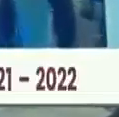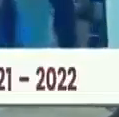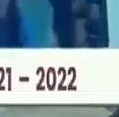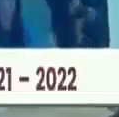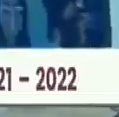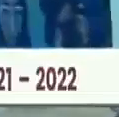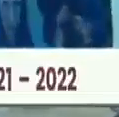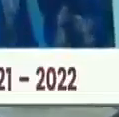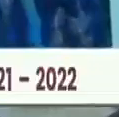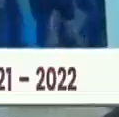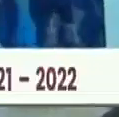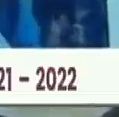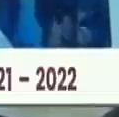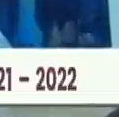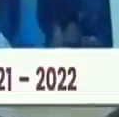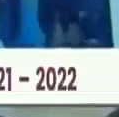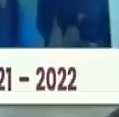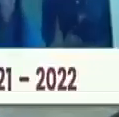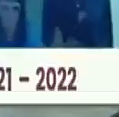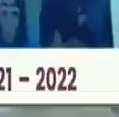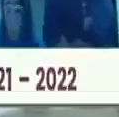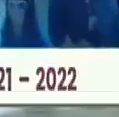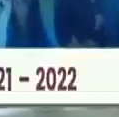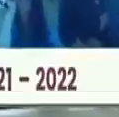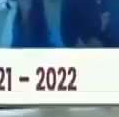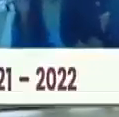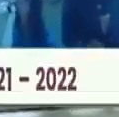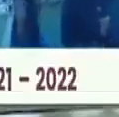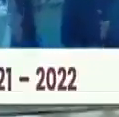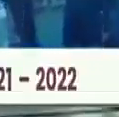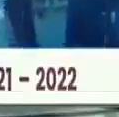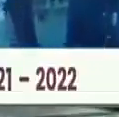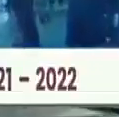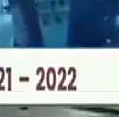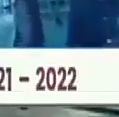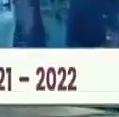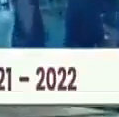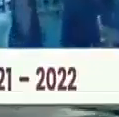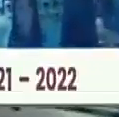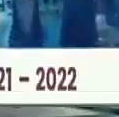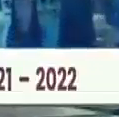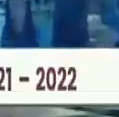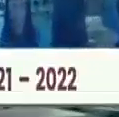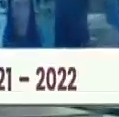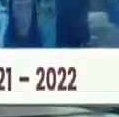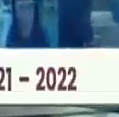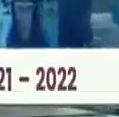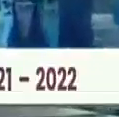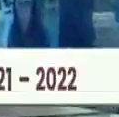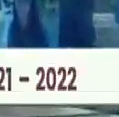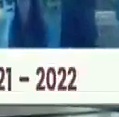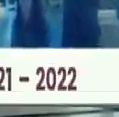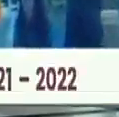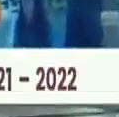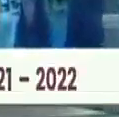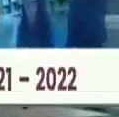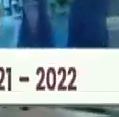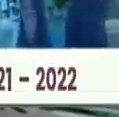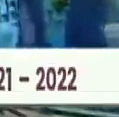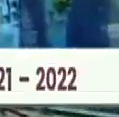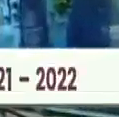punto. Las manos. El limón. Ajá. Dice, este es un juego que está basado en realidad